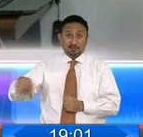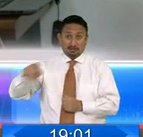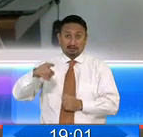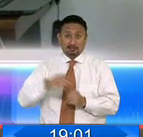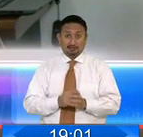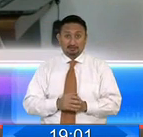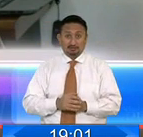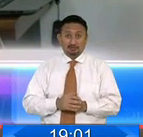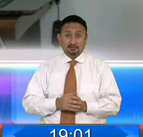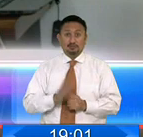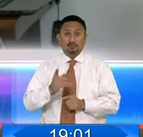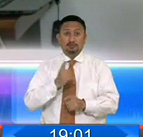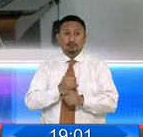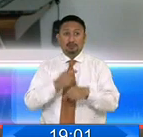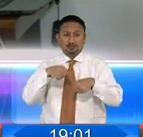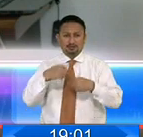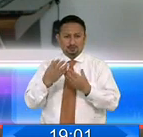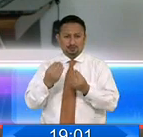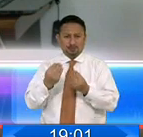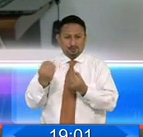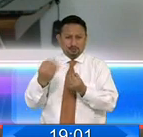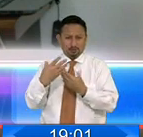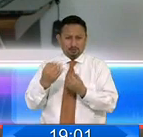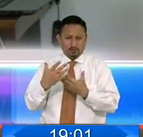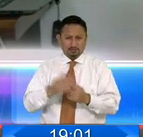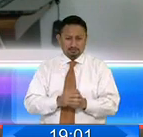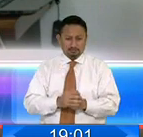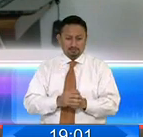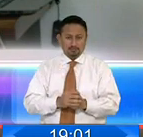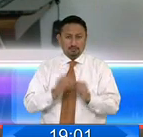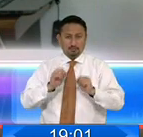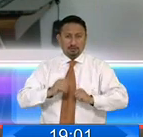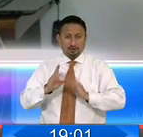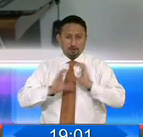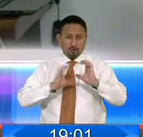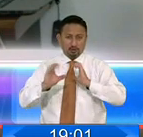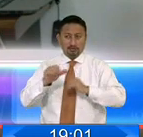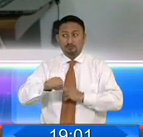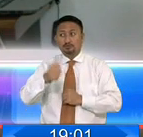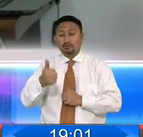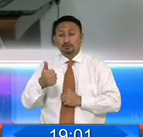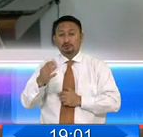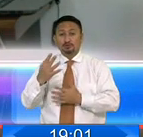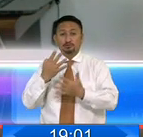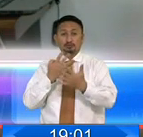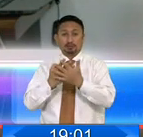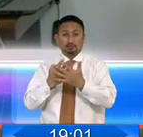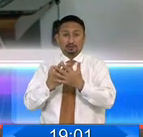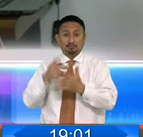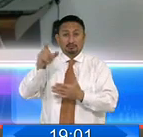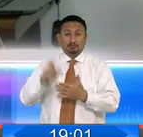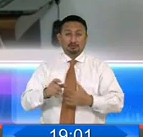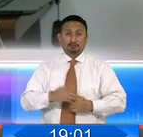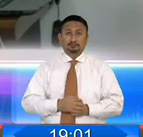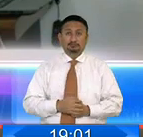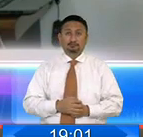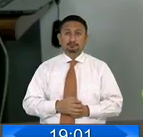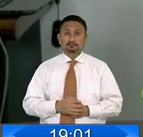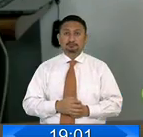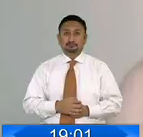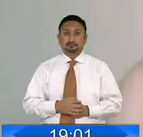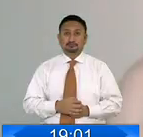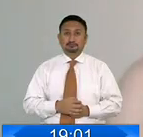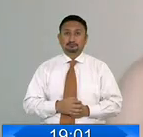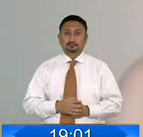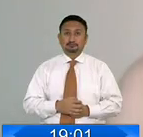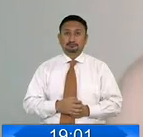por eso es el motivo de tanta información que ellos tienen y pueden comunicarse con otros centros de rehabilitación social